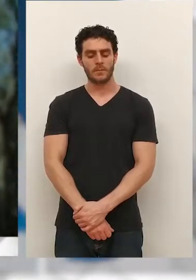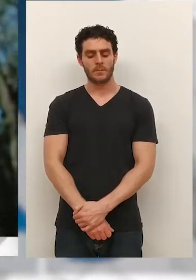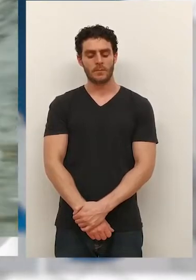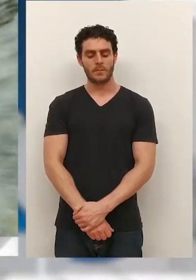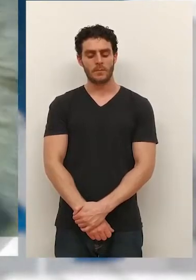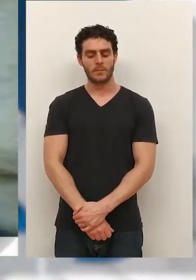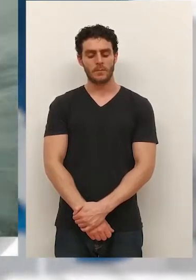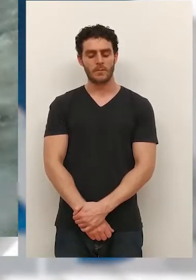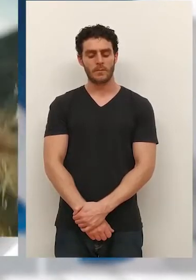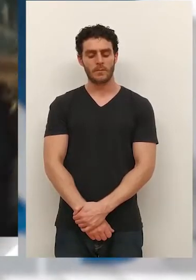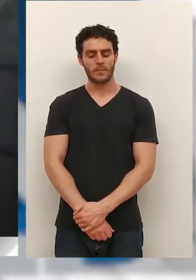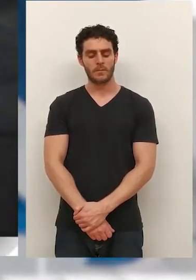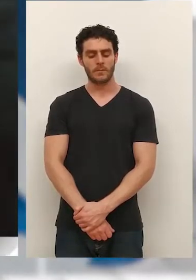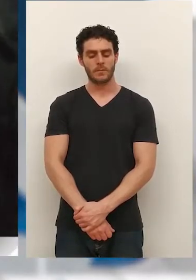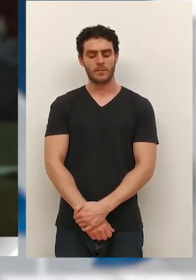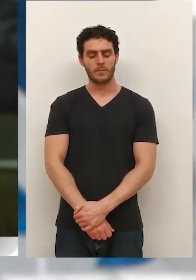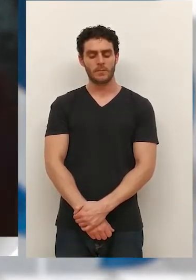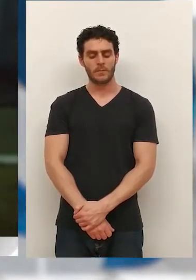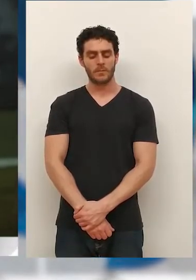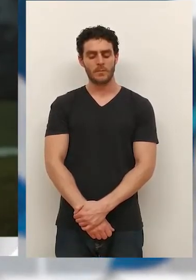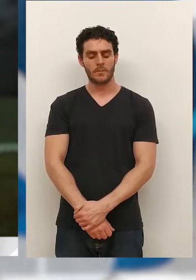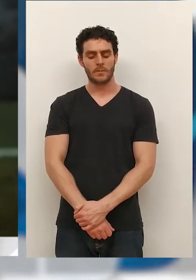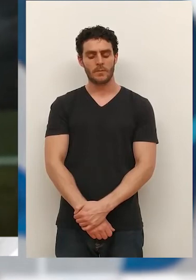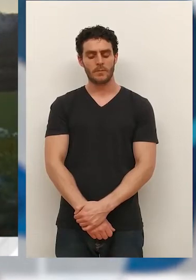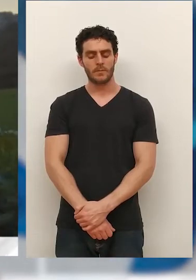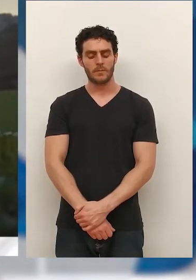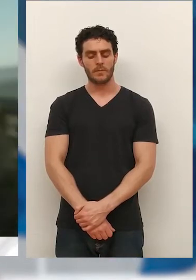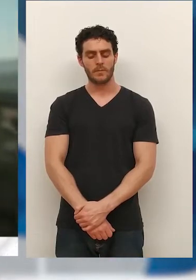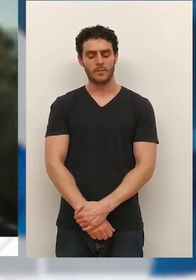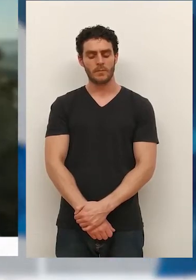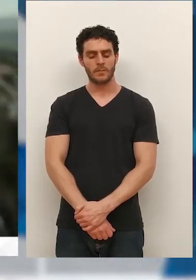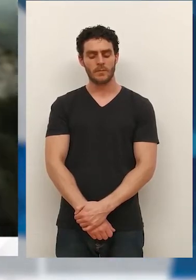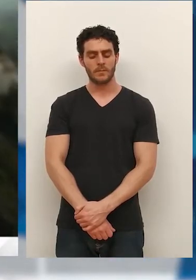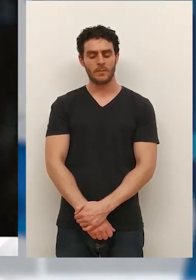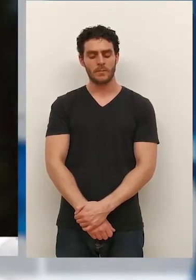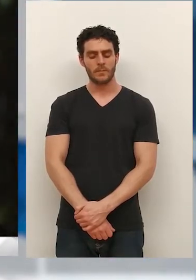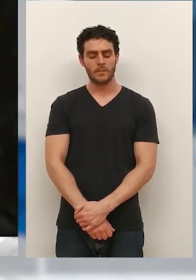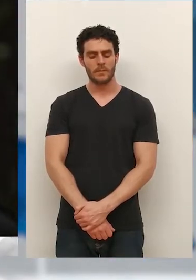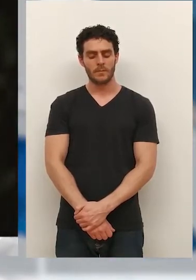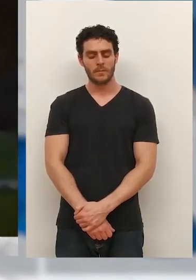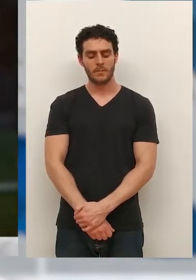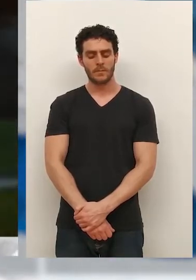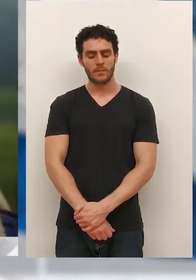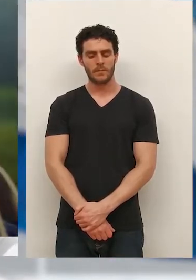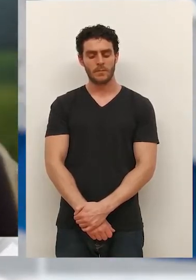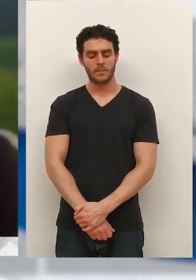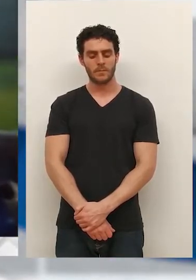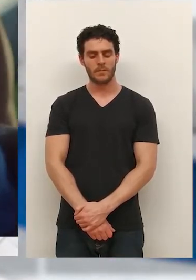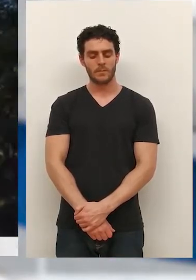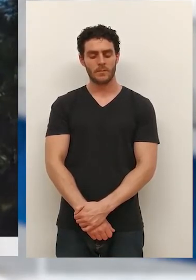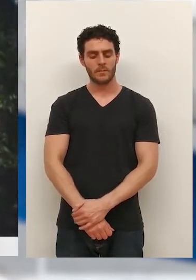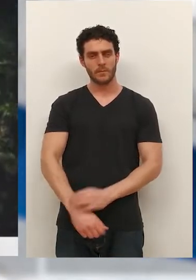una tiene su deporte. Hoy es mi renacimiento. Encuéntralos todos en Decathlon. Hoy